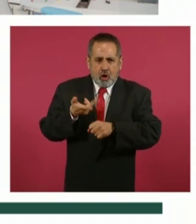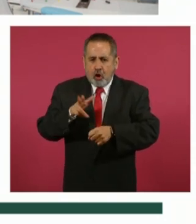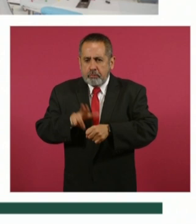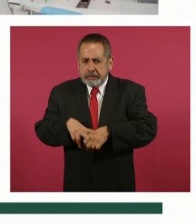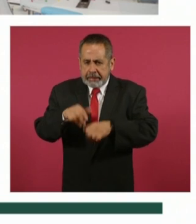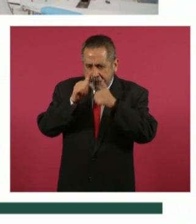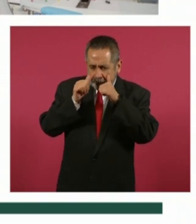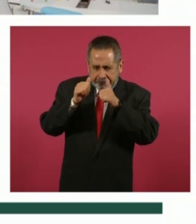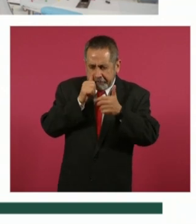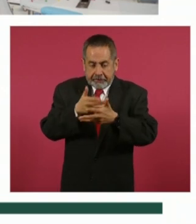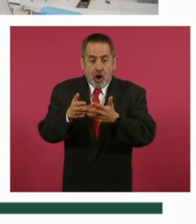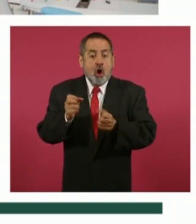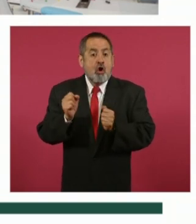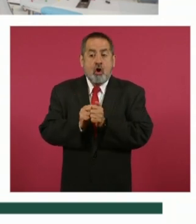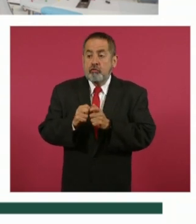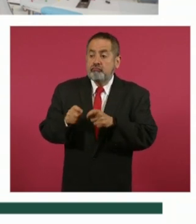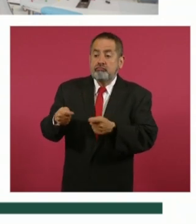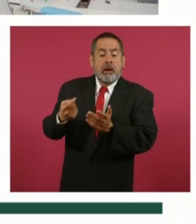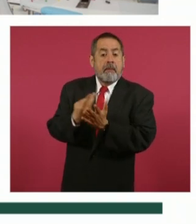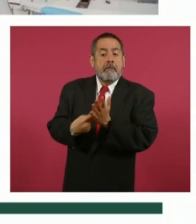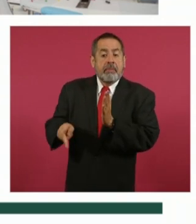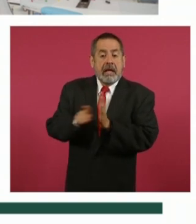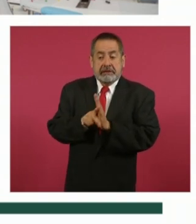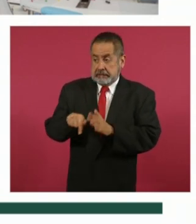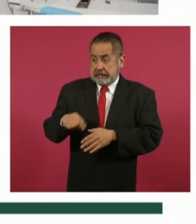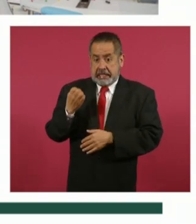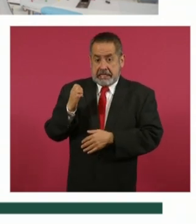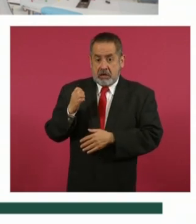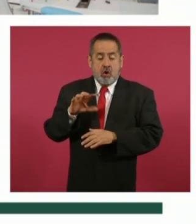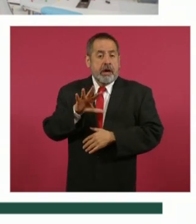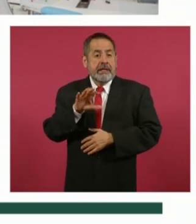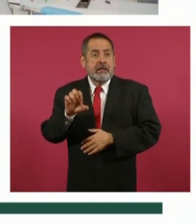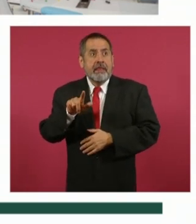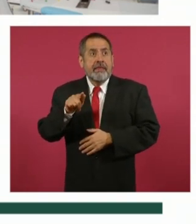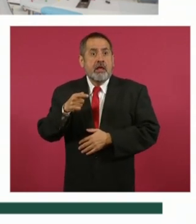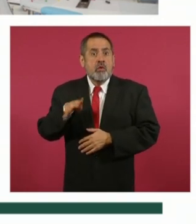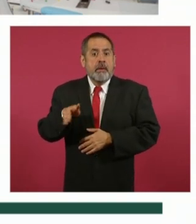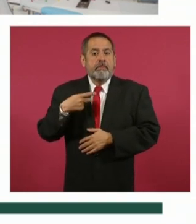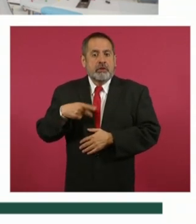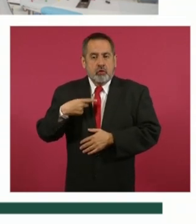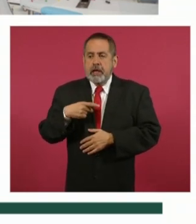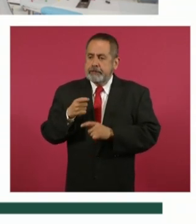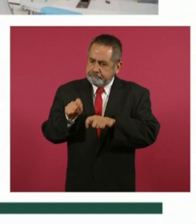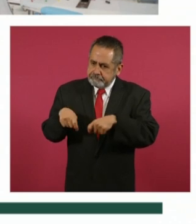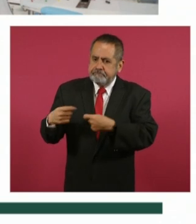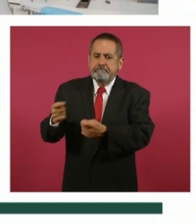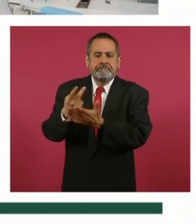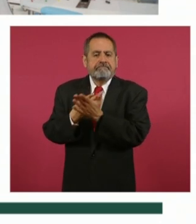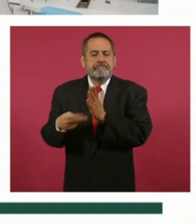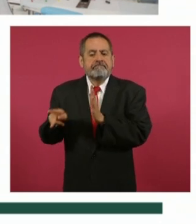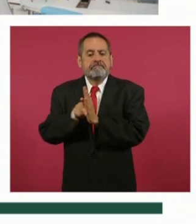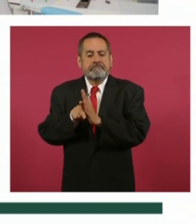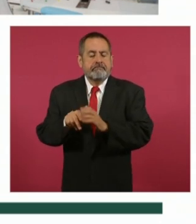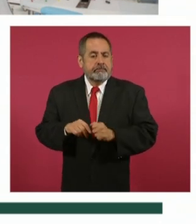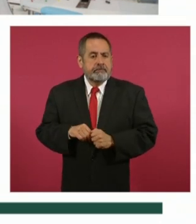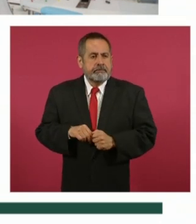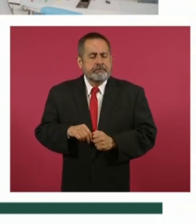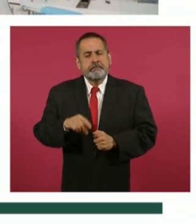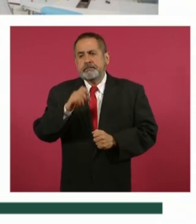la basificación de enero de 579 trabajadoras y trabajadores. Además,